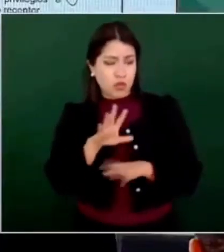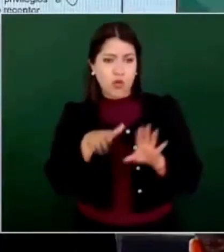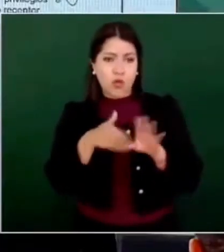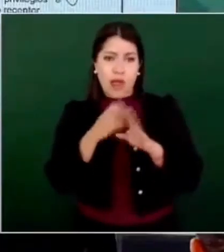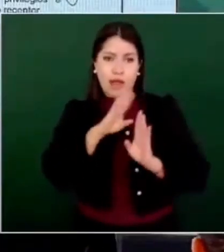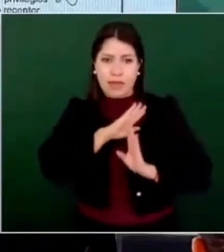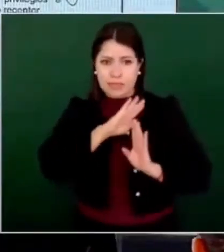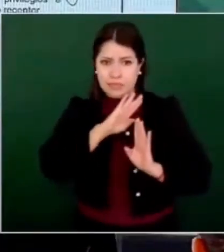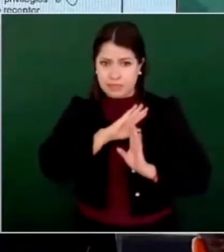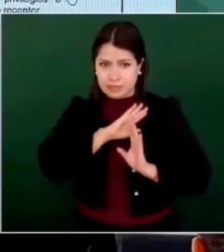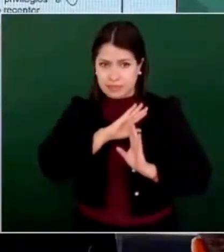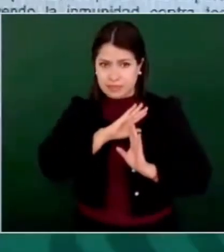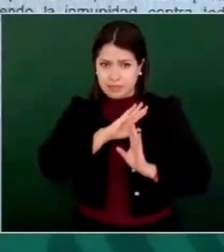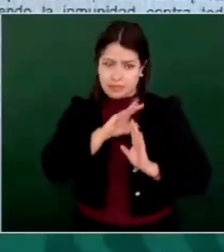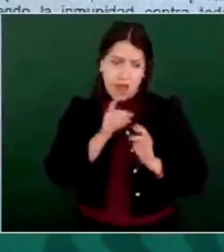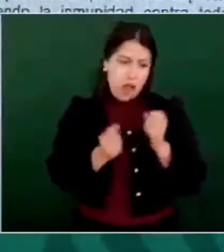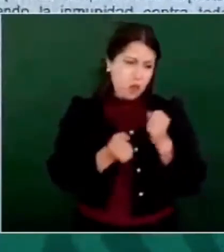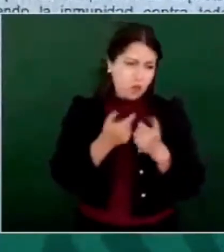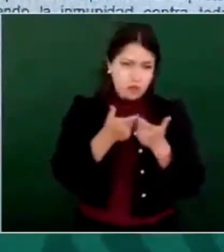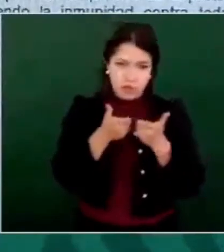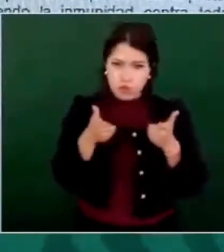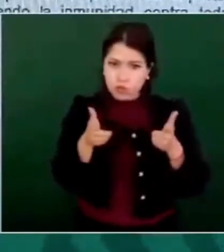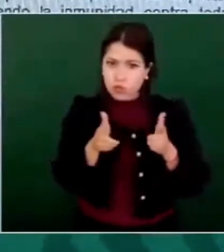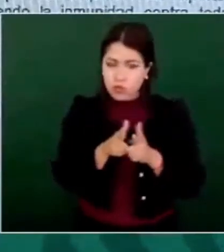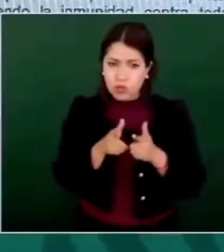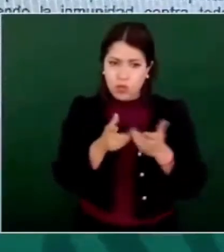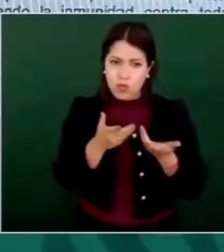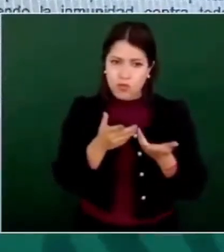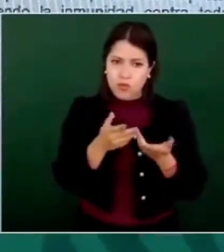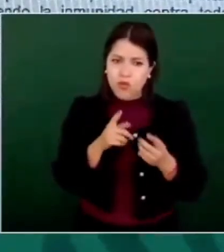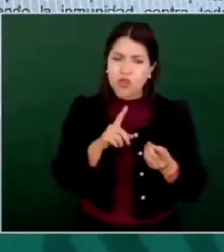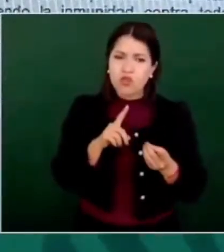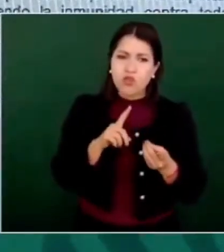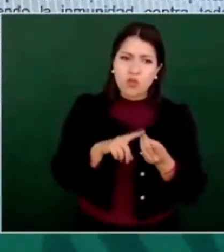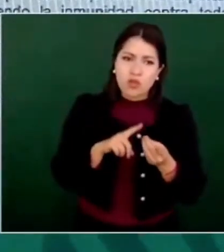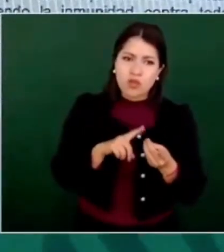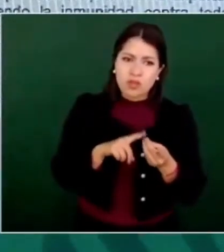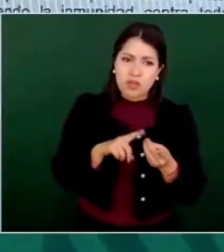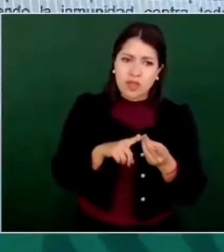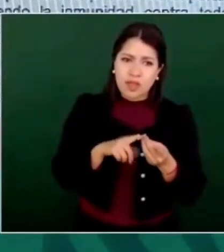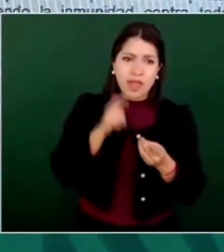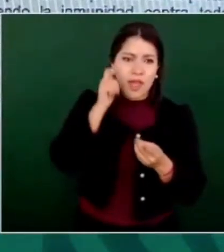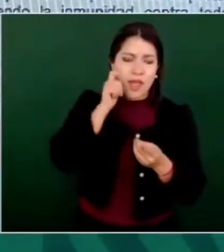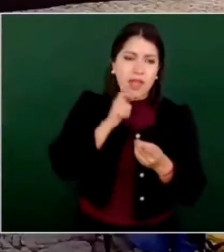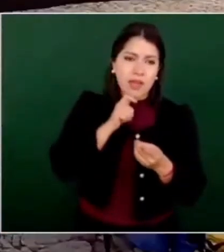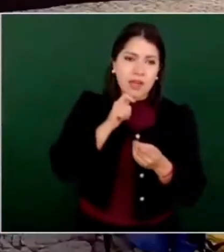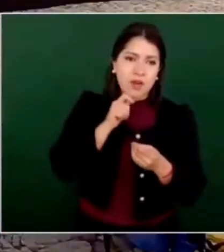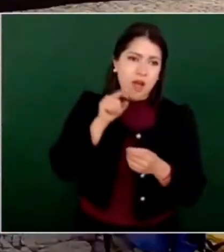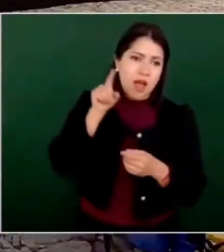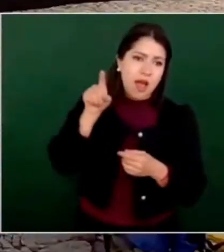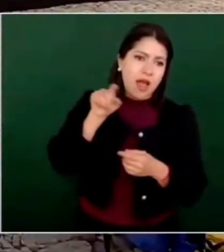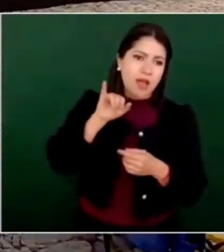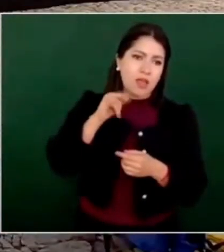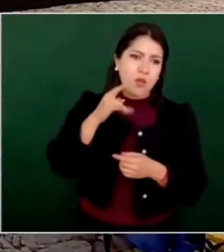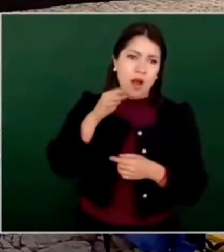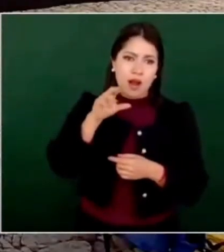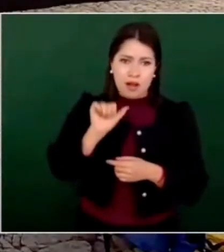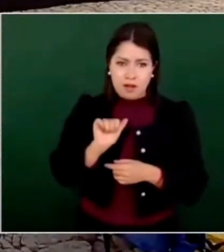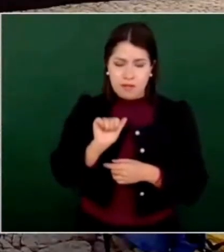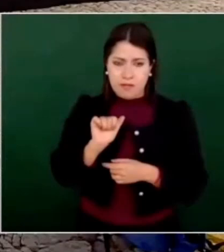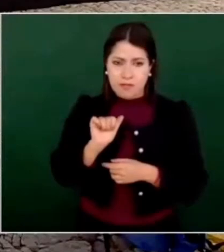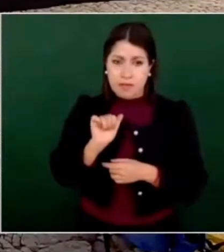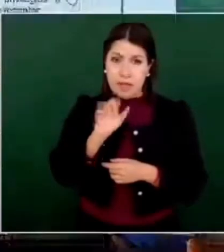de los batallones de Iguala, que por cierto